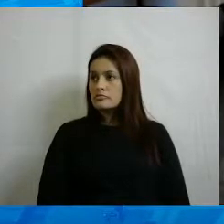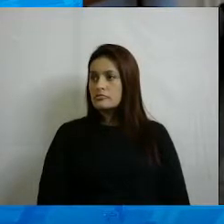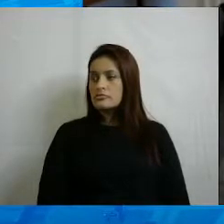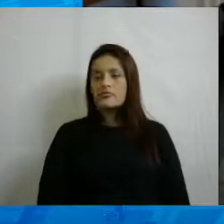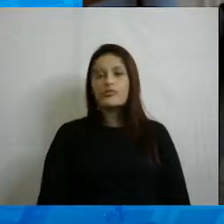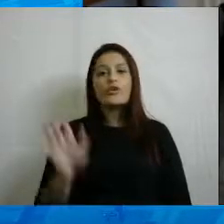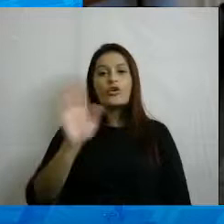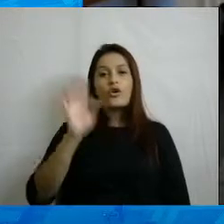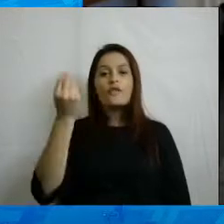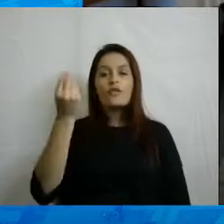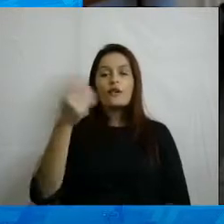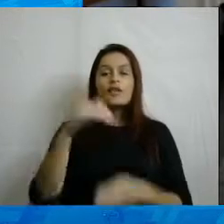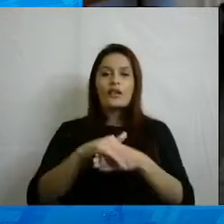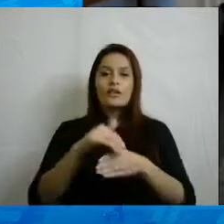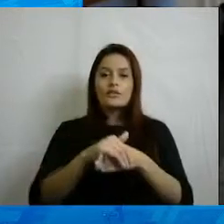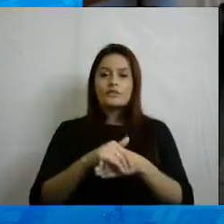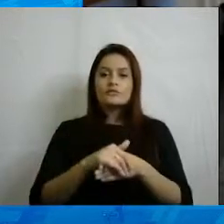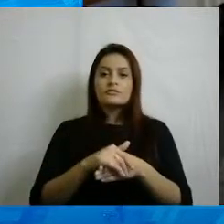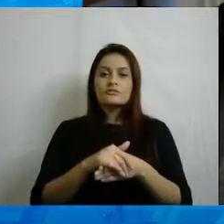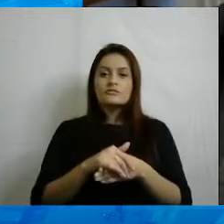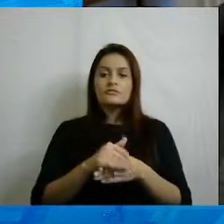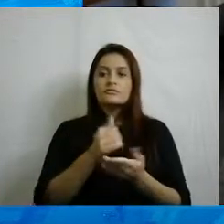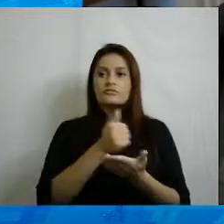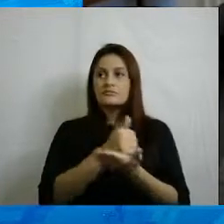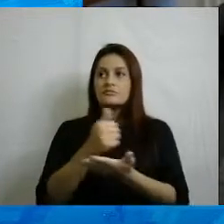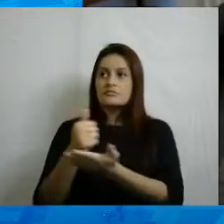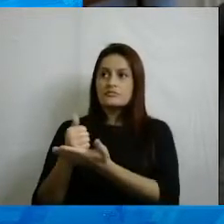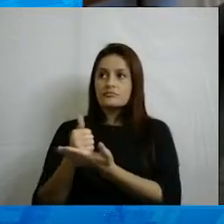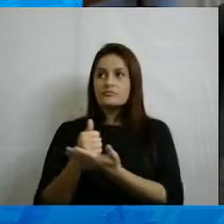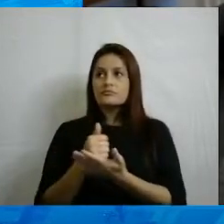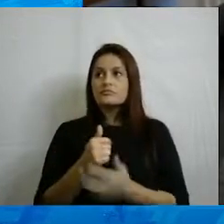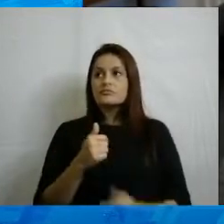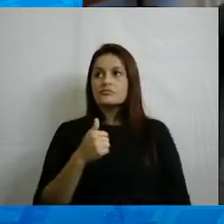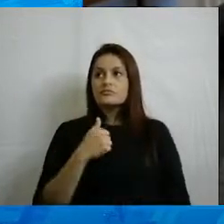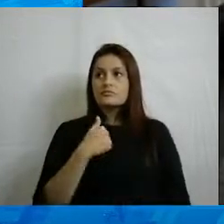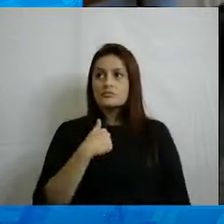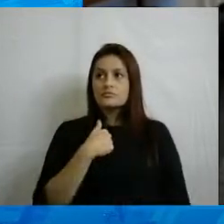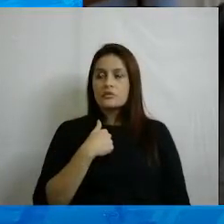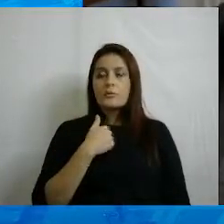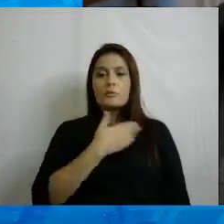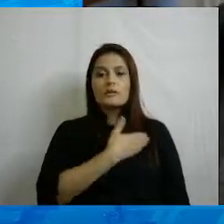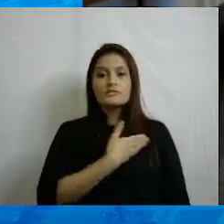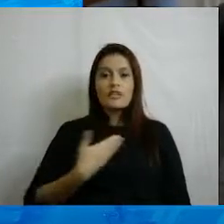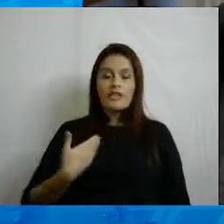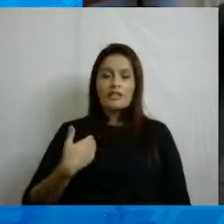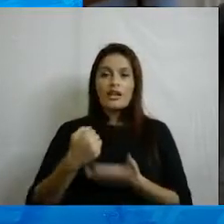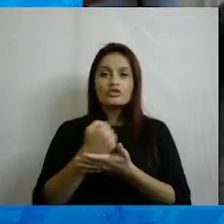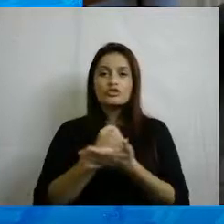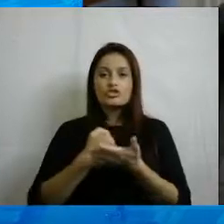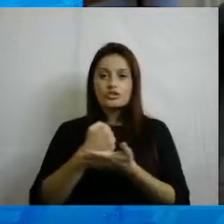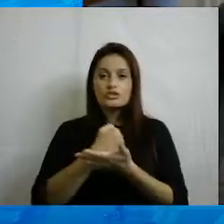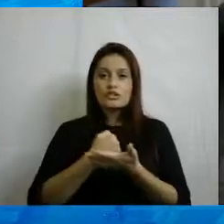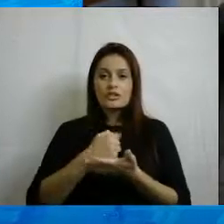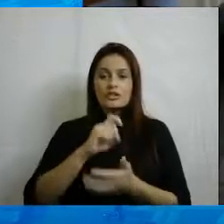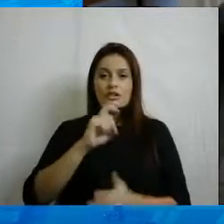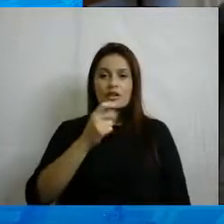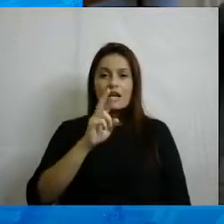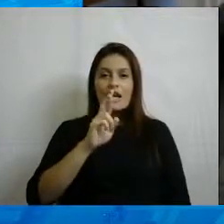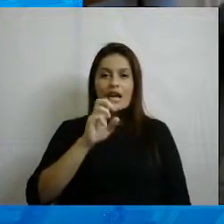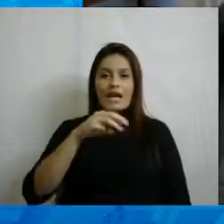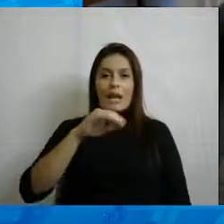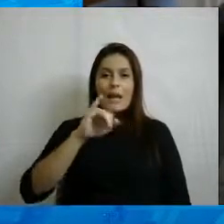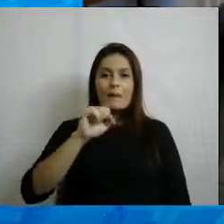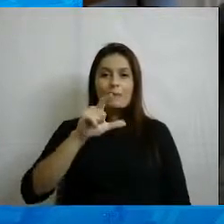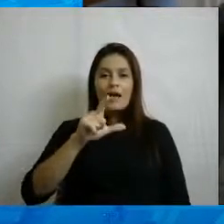Hola, buenas tardes, señorita alcaldesa, señores concejales. Bueno, yo soy Hilda López, yo soy la presidenta de la Asociación Gremial de Comerciantes